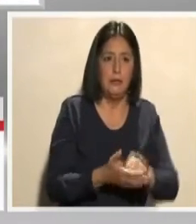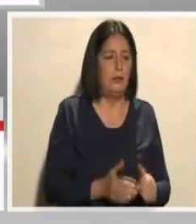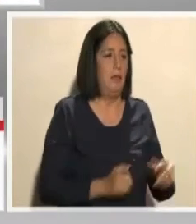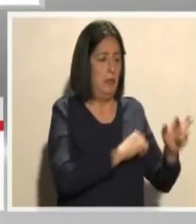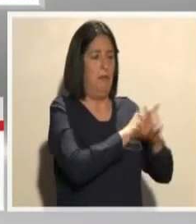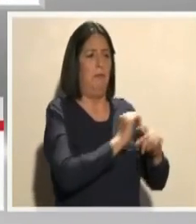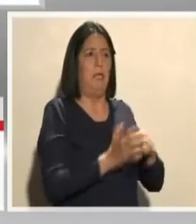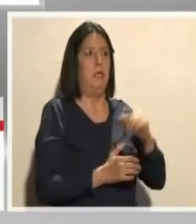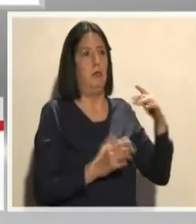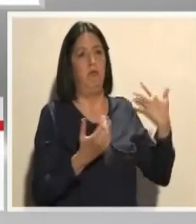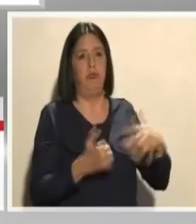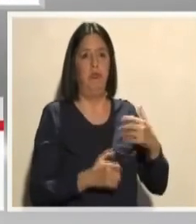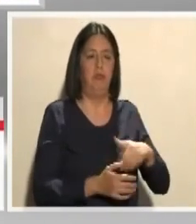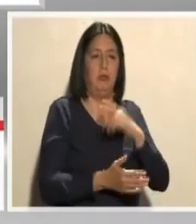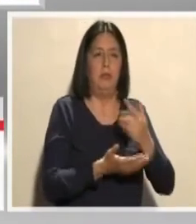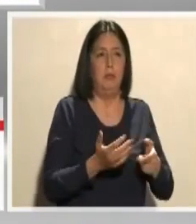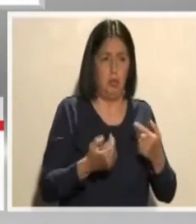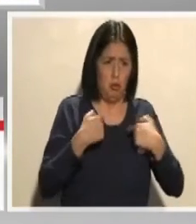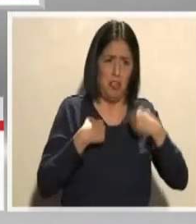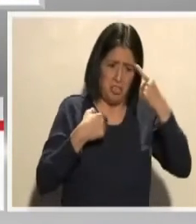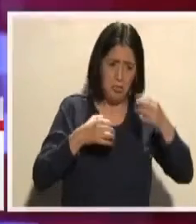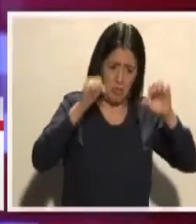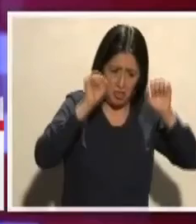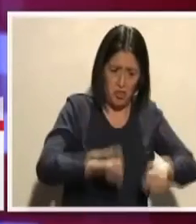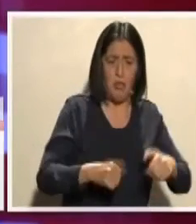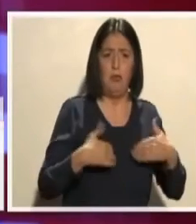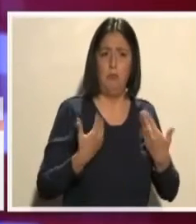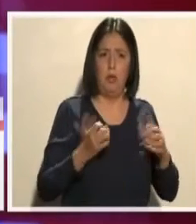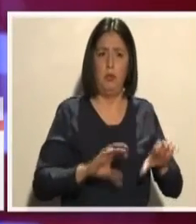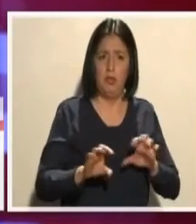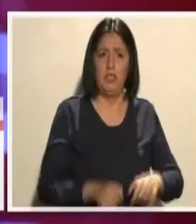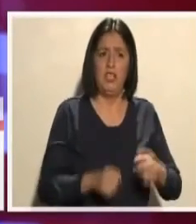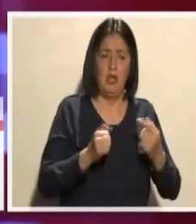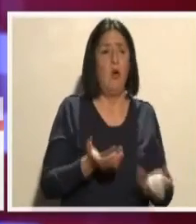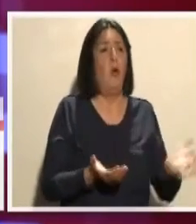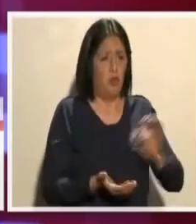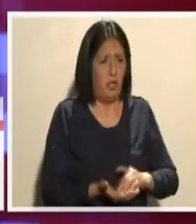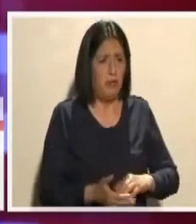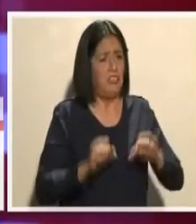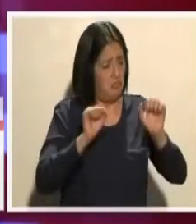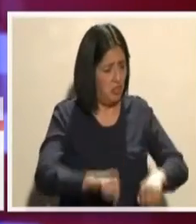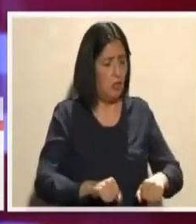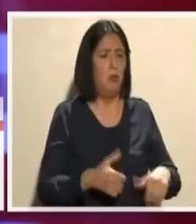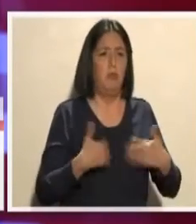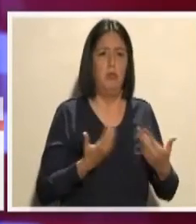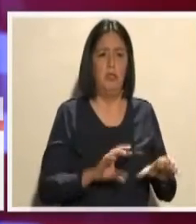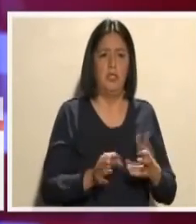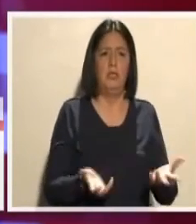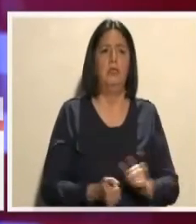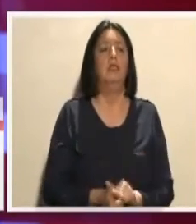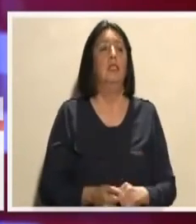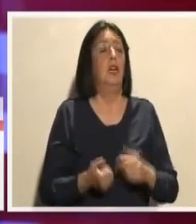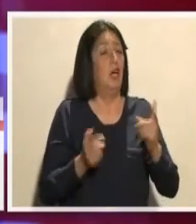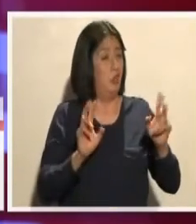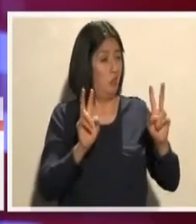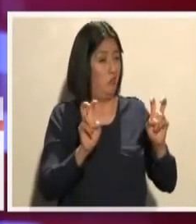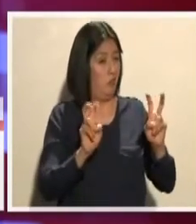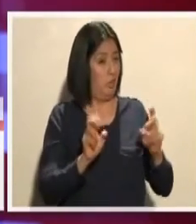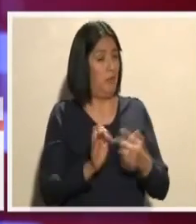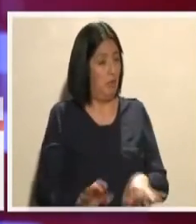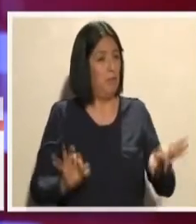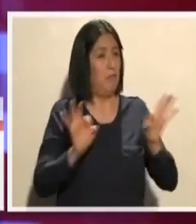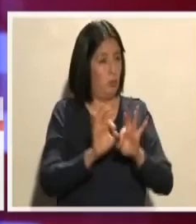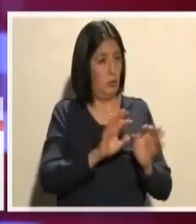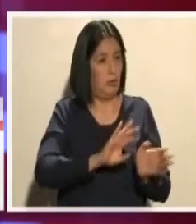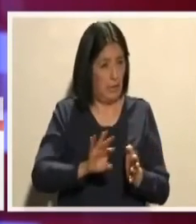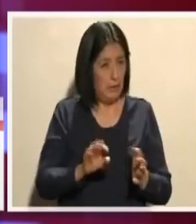turbulentos. Yo creo que yo lo puedo hacer. Ya lo hice, lo volveré a hacer. Ahora, un tema bien